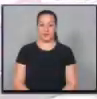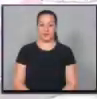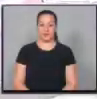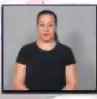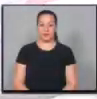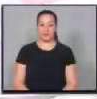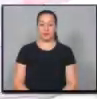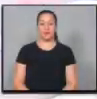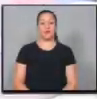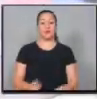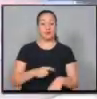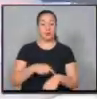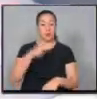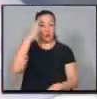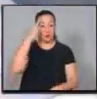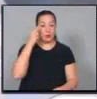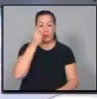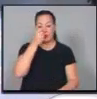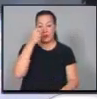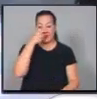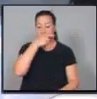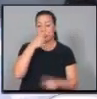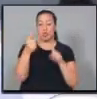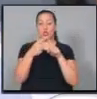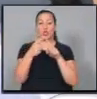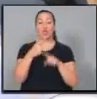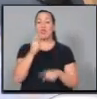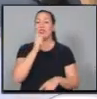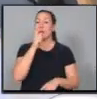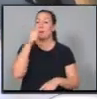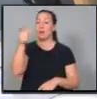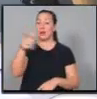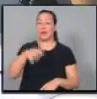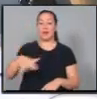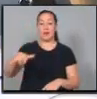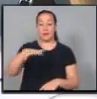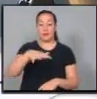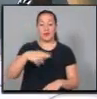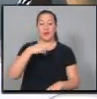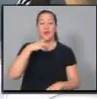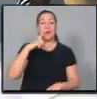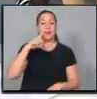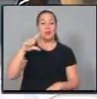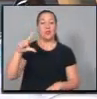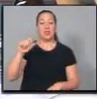Bueno, ahí tenés 9.27, vamos al contacto con Viviana Toledo, nos vamos a Villa Luzuriaga.